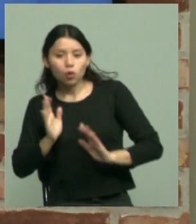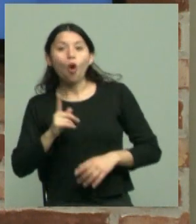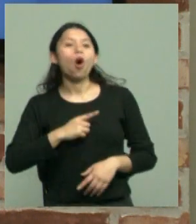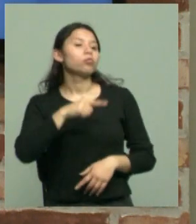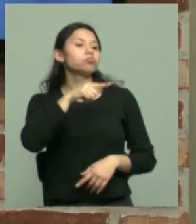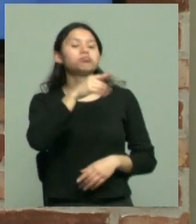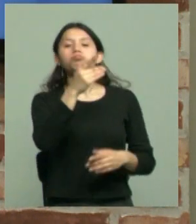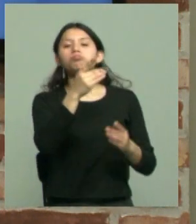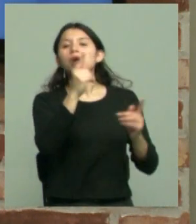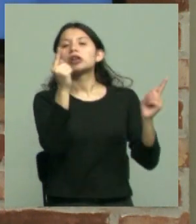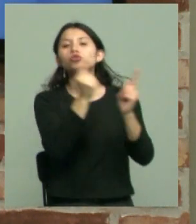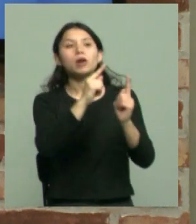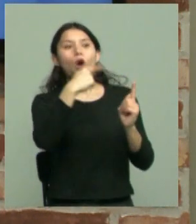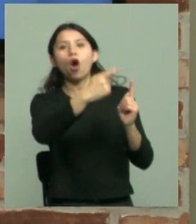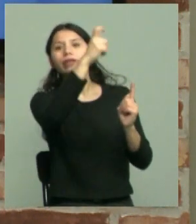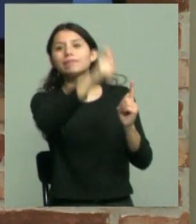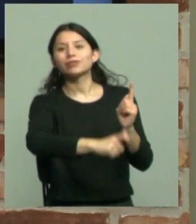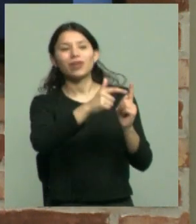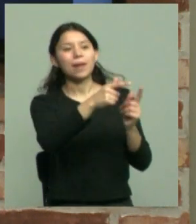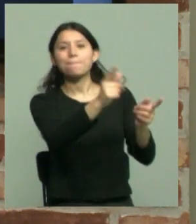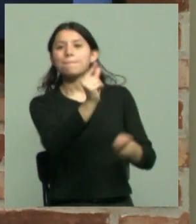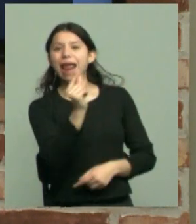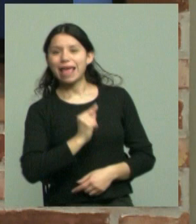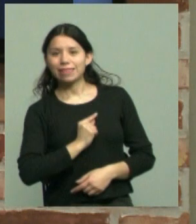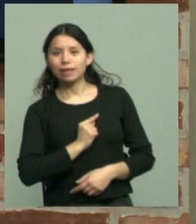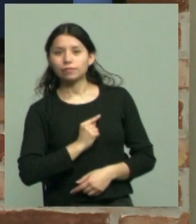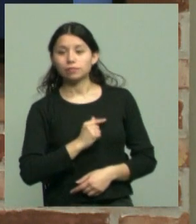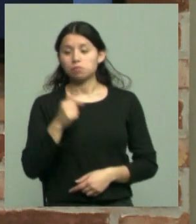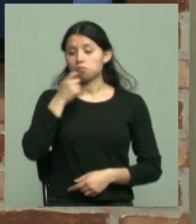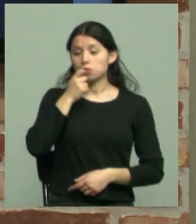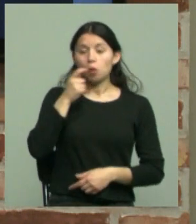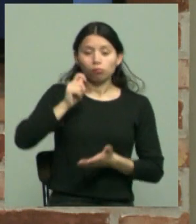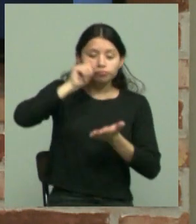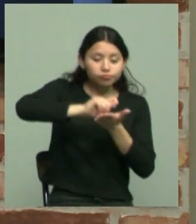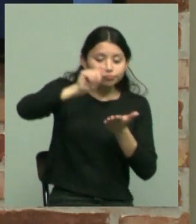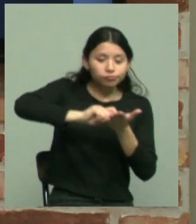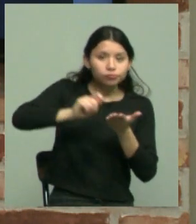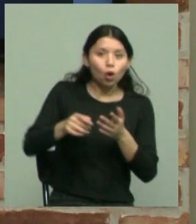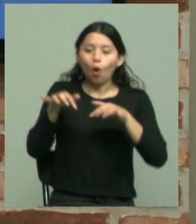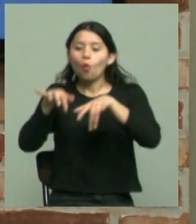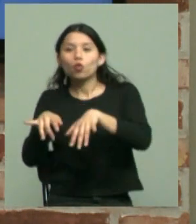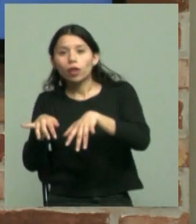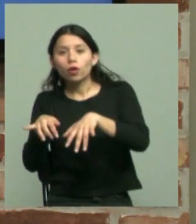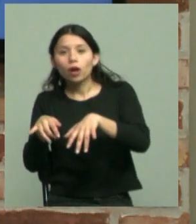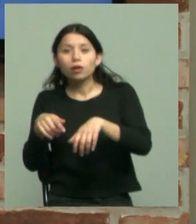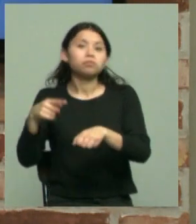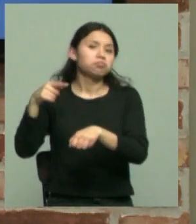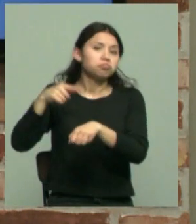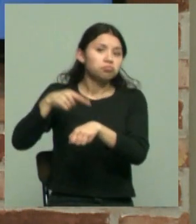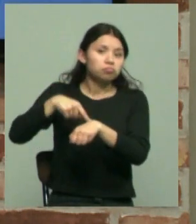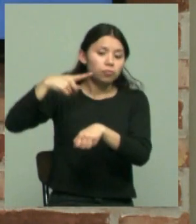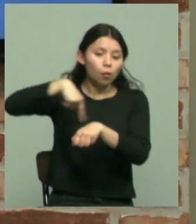estudiar lo hace de fotocopia, lo hace desde una pantalla, cuántas horas le dedica al día en estudiar. Todo eso son datos claves para